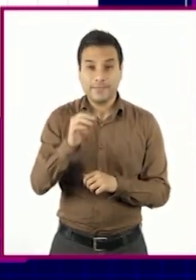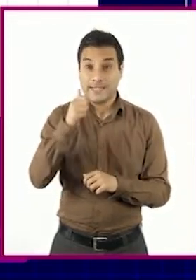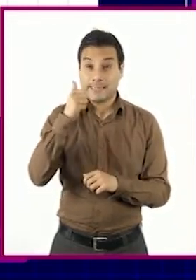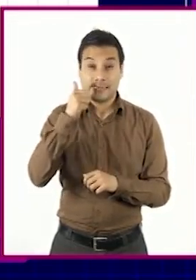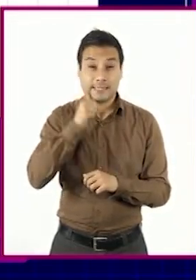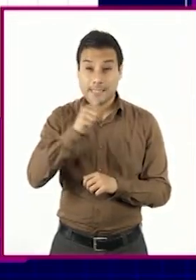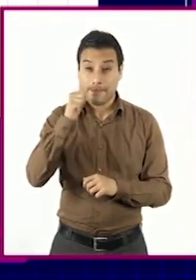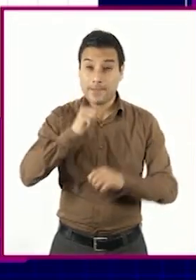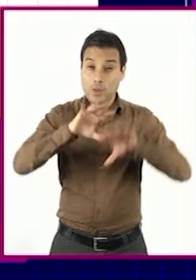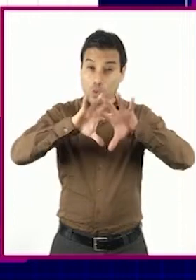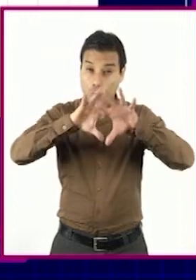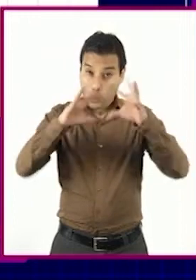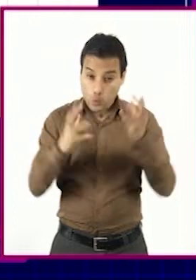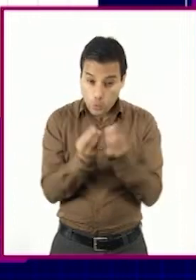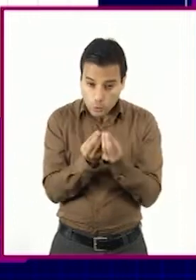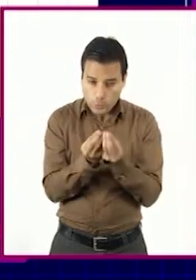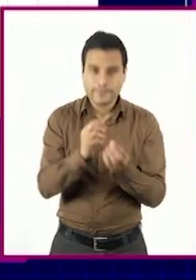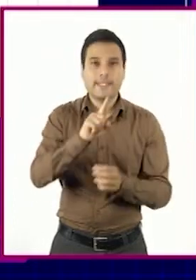que sumar 100.